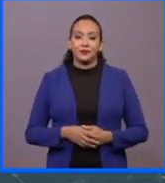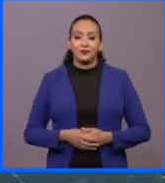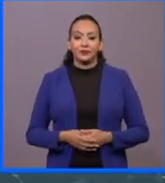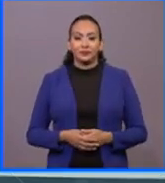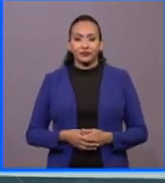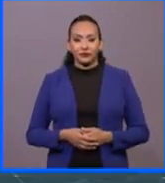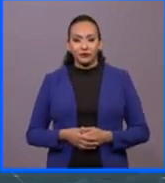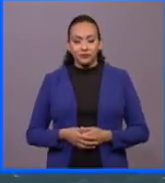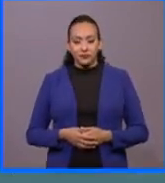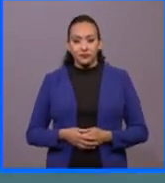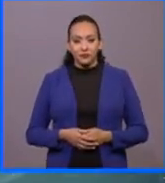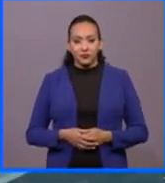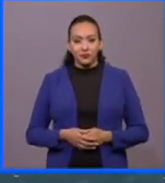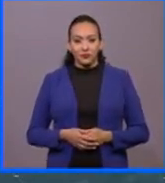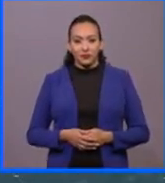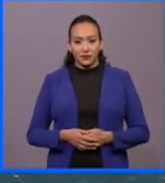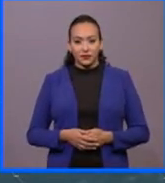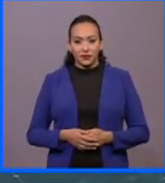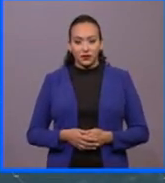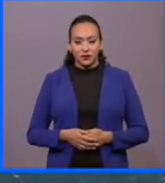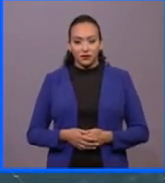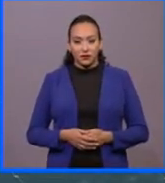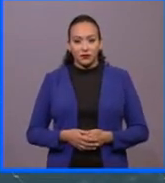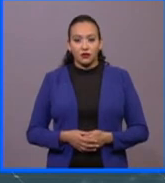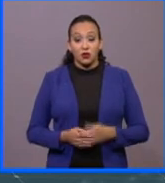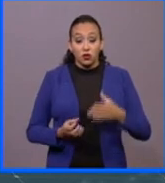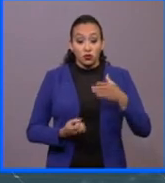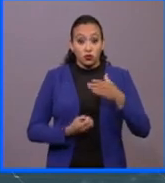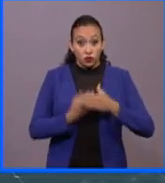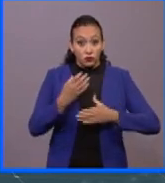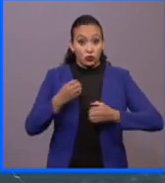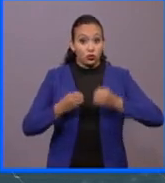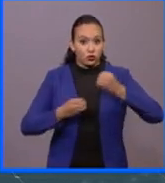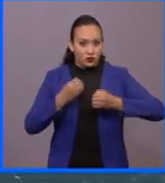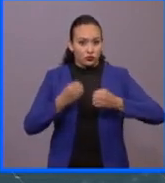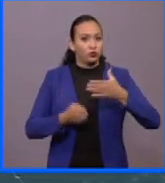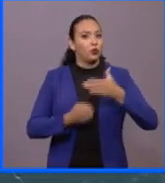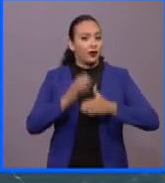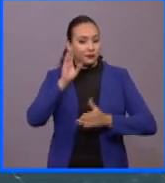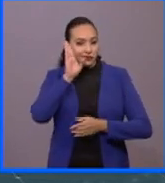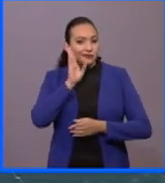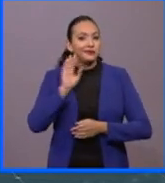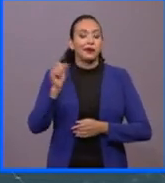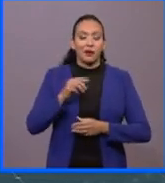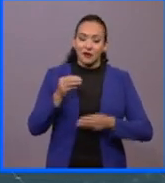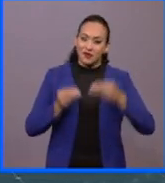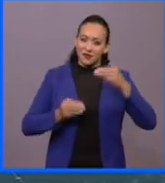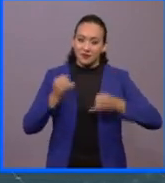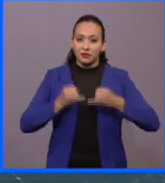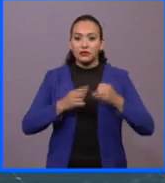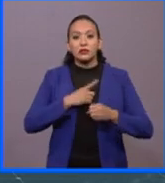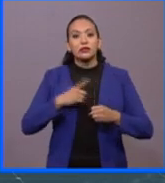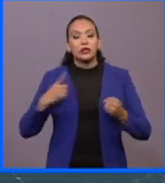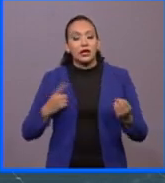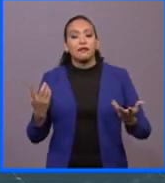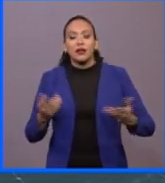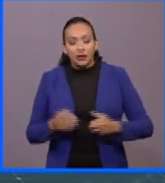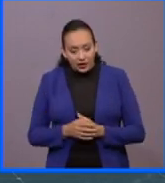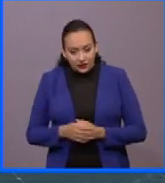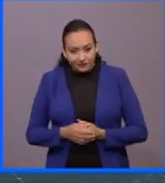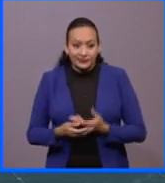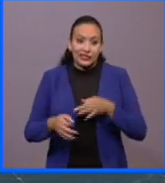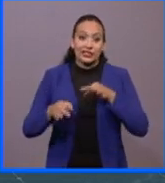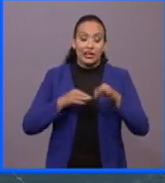de la Corte. Los nuevos juzgadores deberán cuidar que sus sentencias no sean percibidas como producto